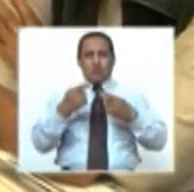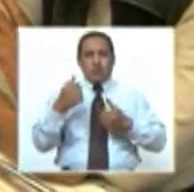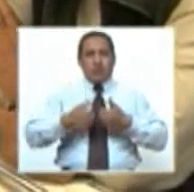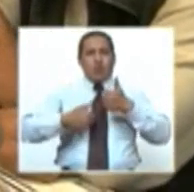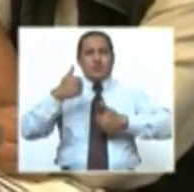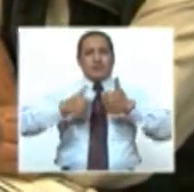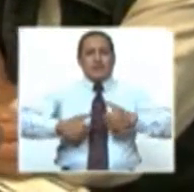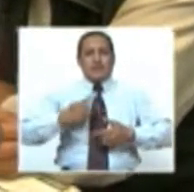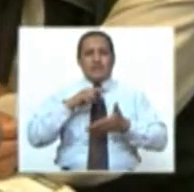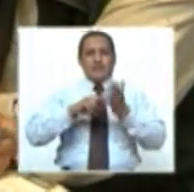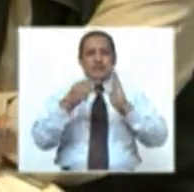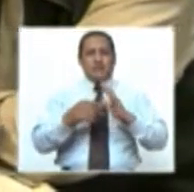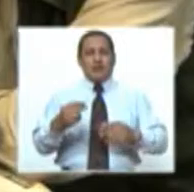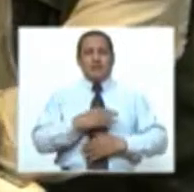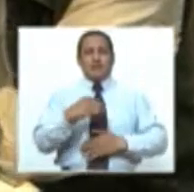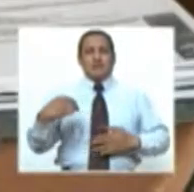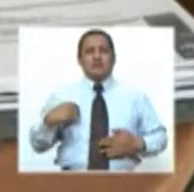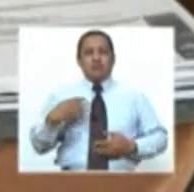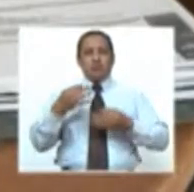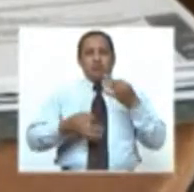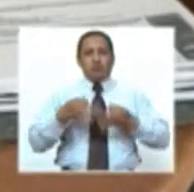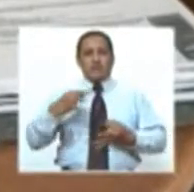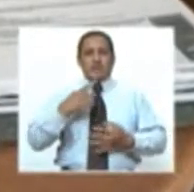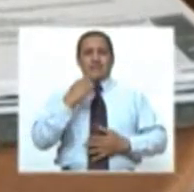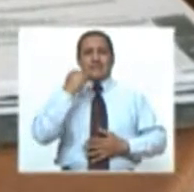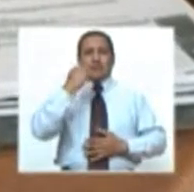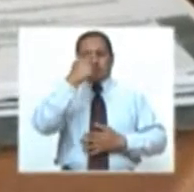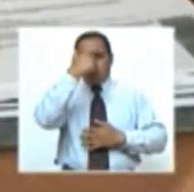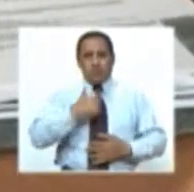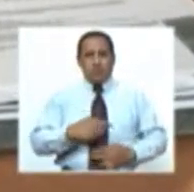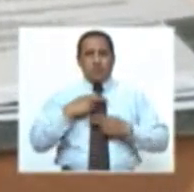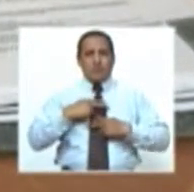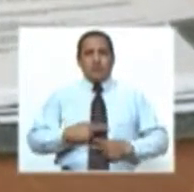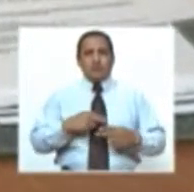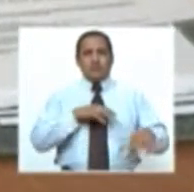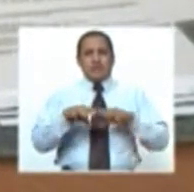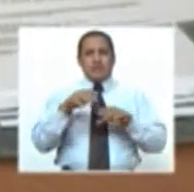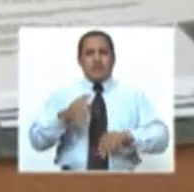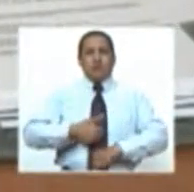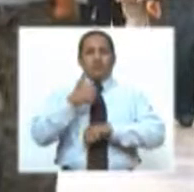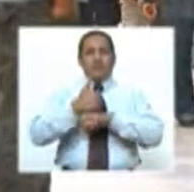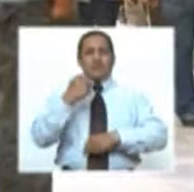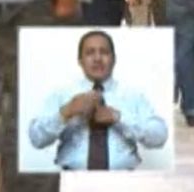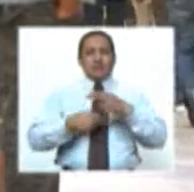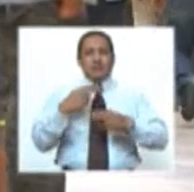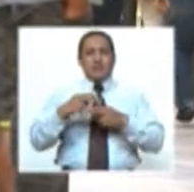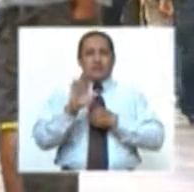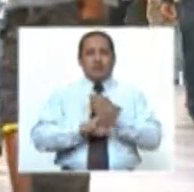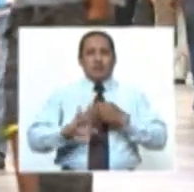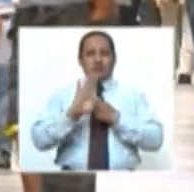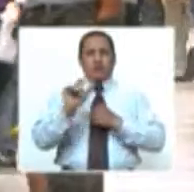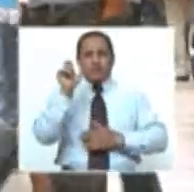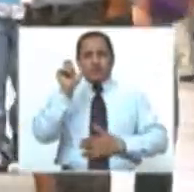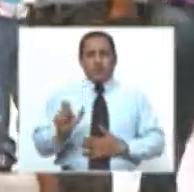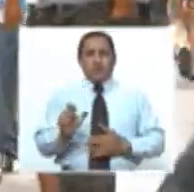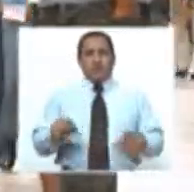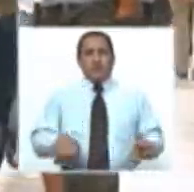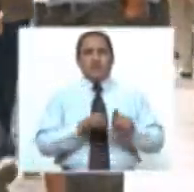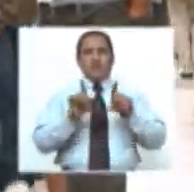las competencias que corresponden al Ministerio de Justicia y Derechos Humanos, se ha creado la Autoridad Nacional de Protección de Datos